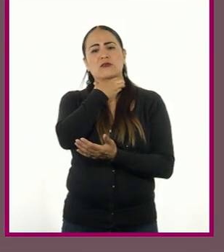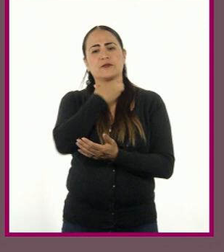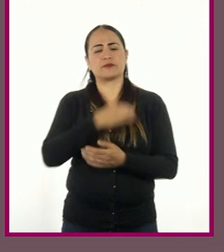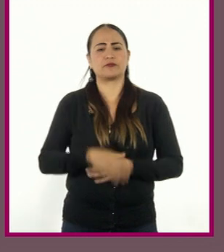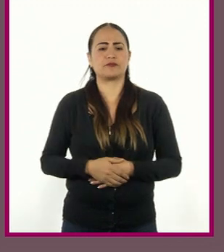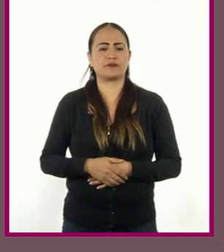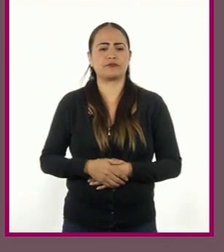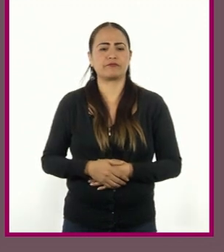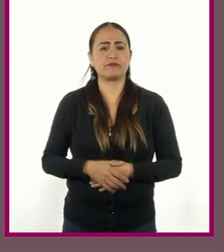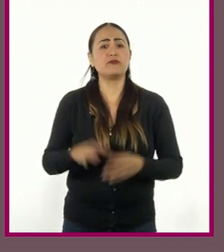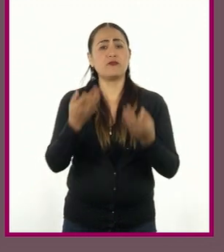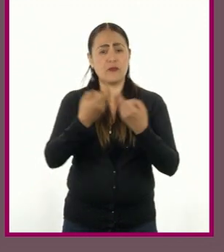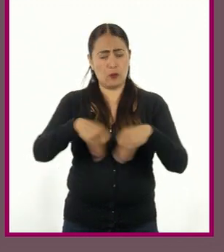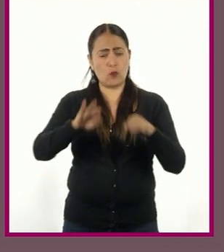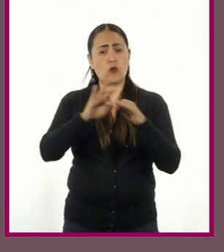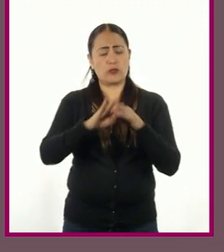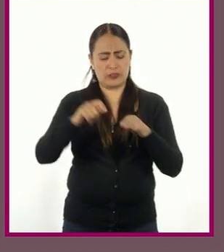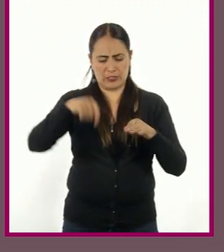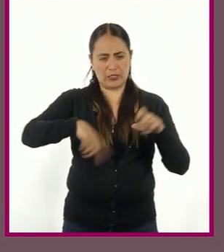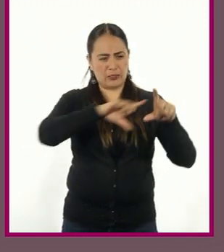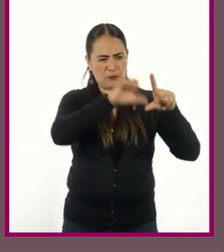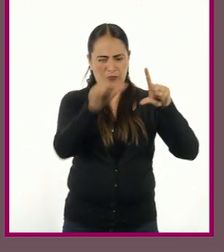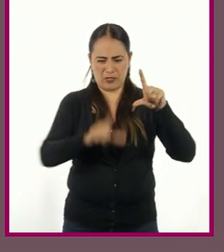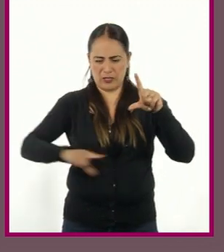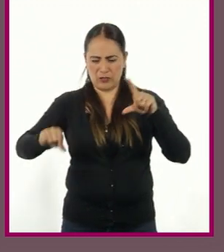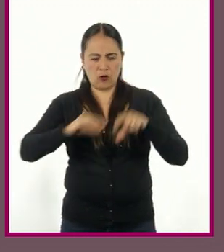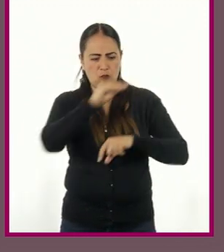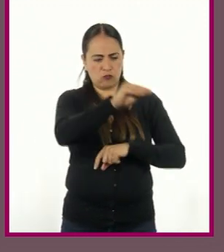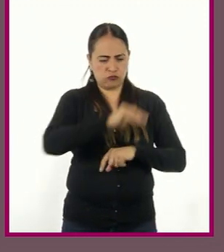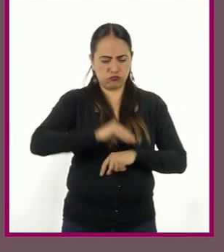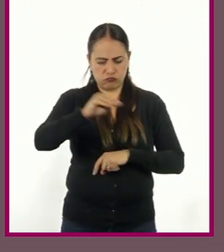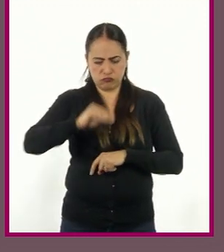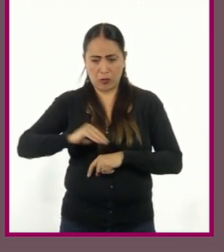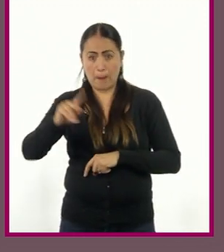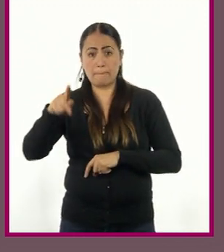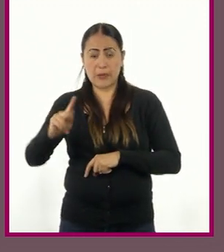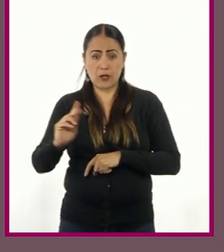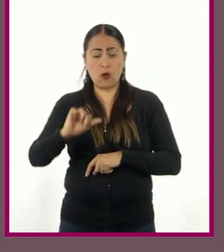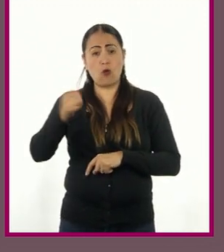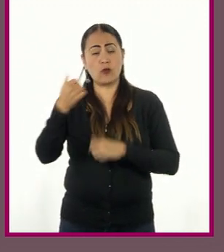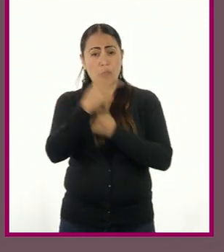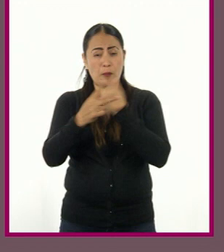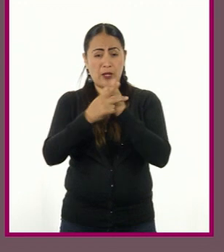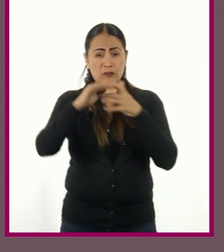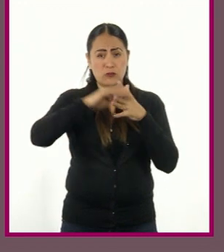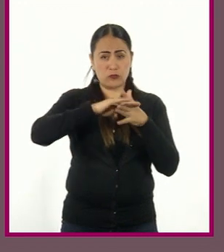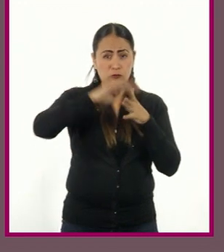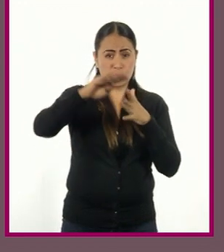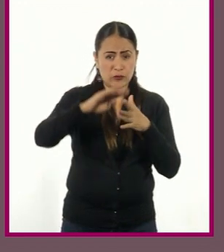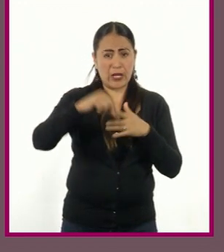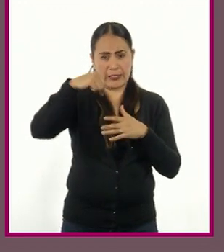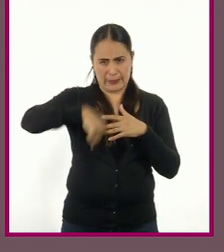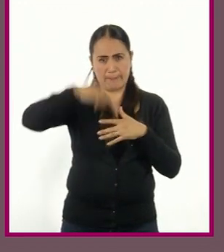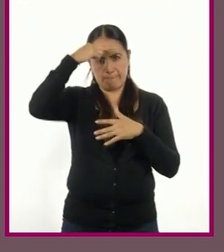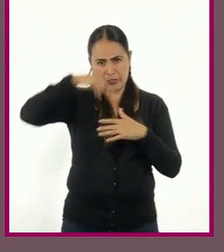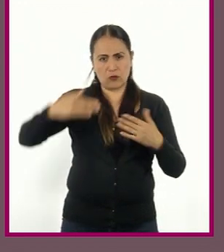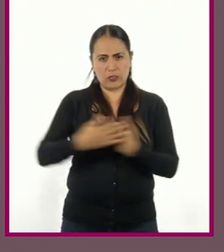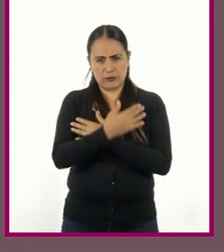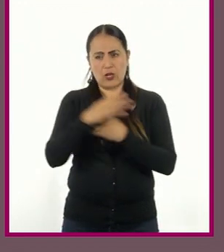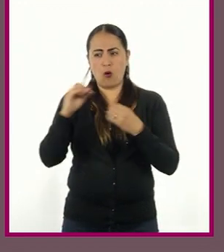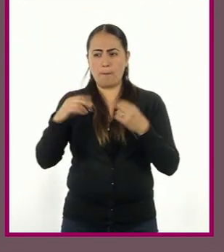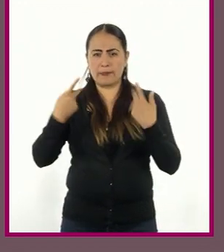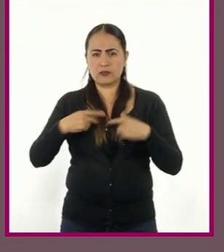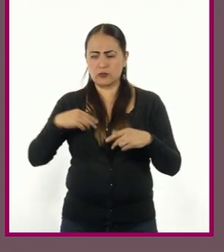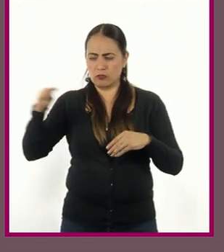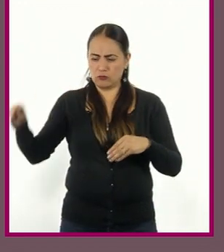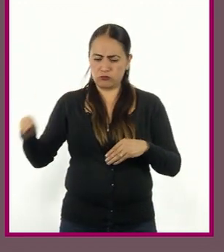Aunque es muy importante la migración interna de nuestro país, la migración que se da al exterior, tanto por mexicanos como por extranjeros que recorren México para llegar a los Estados